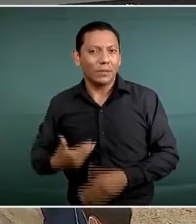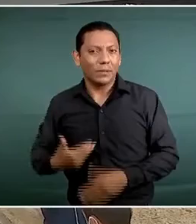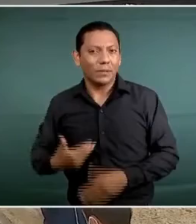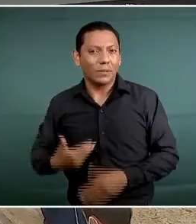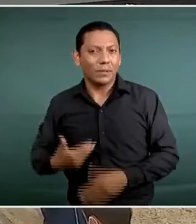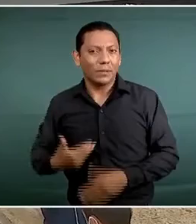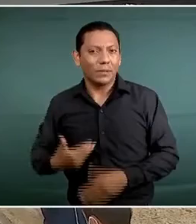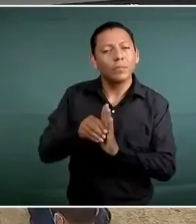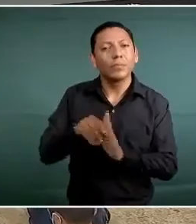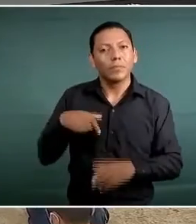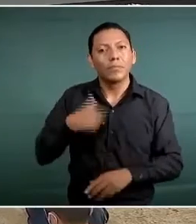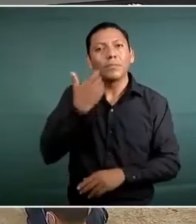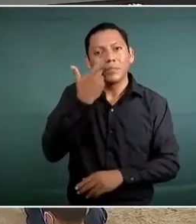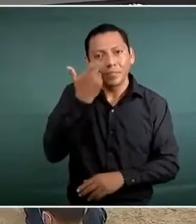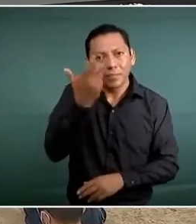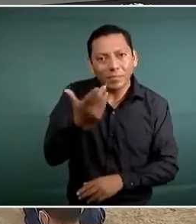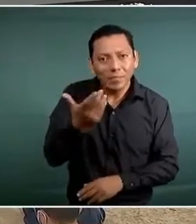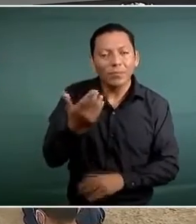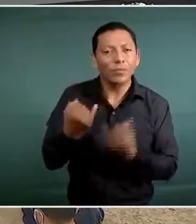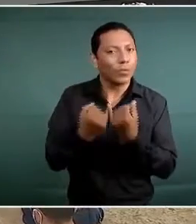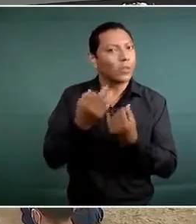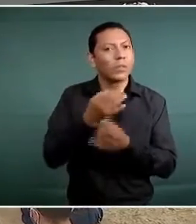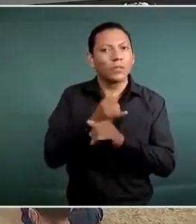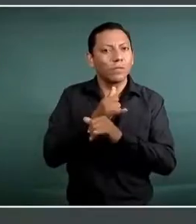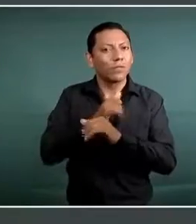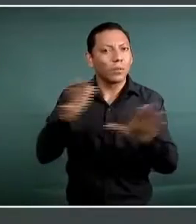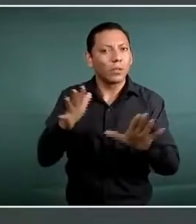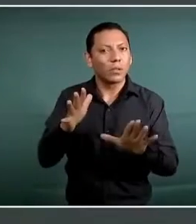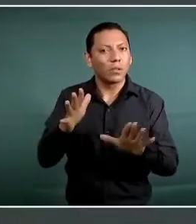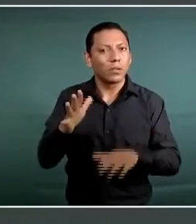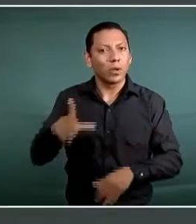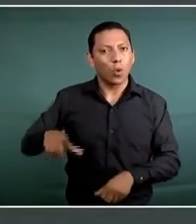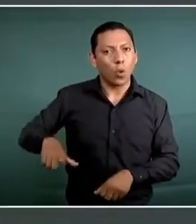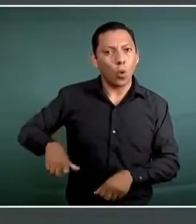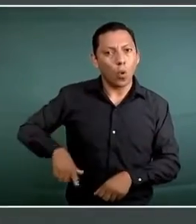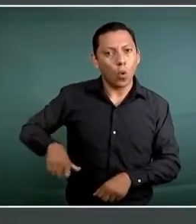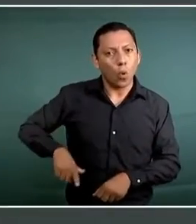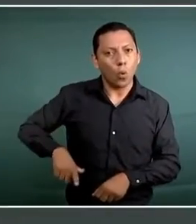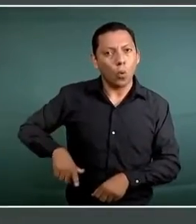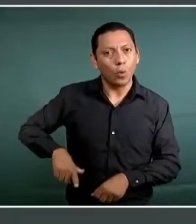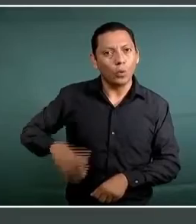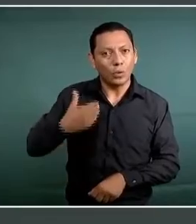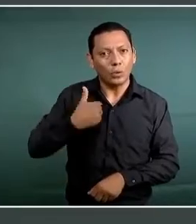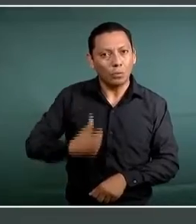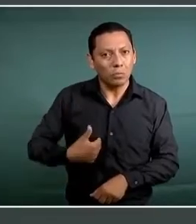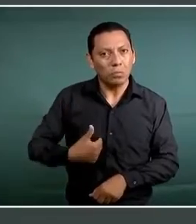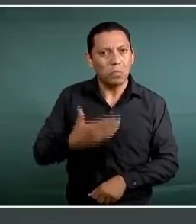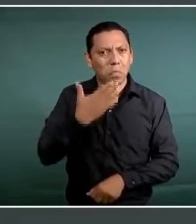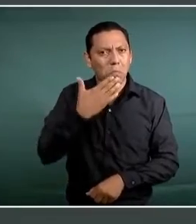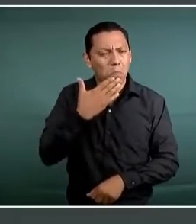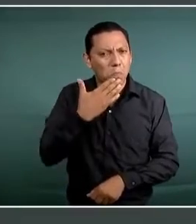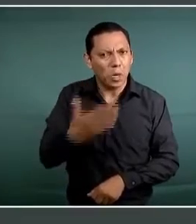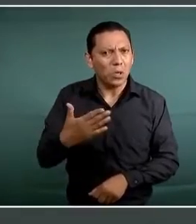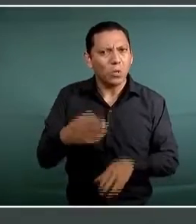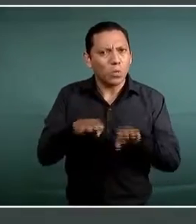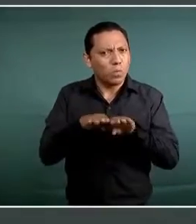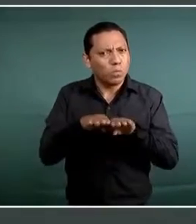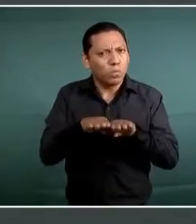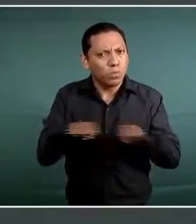quiero decirles también que este gobierno es honesto y por eso